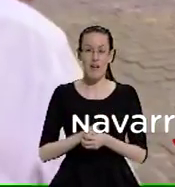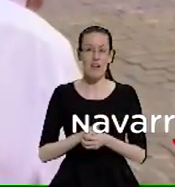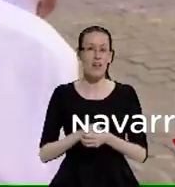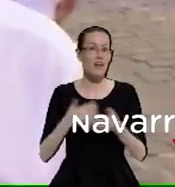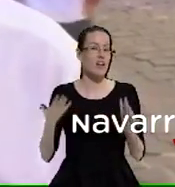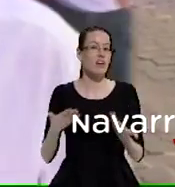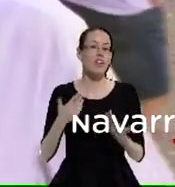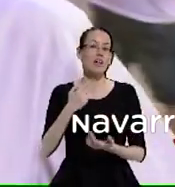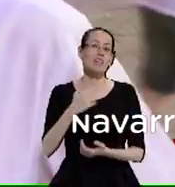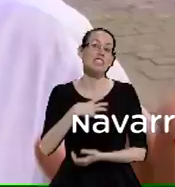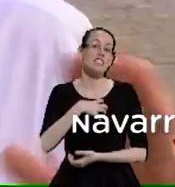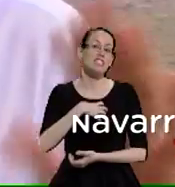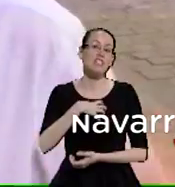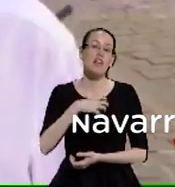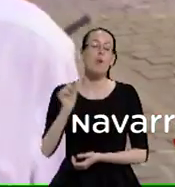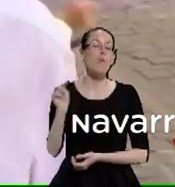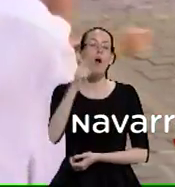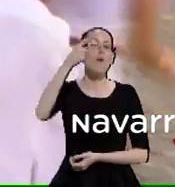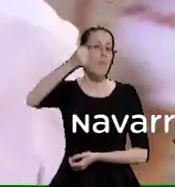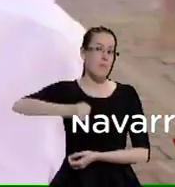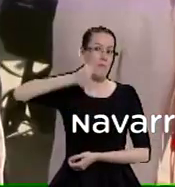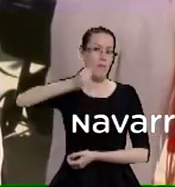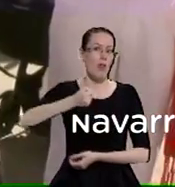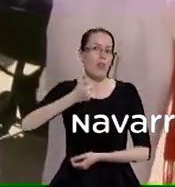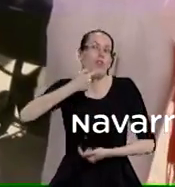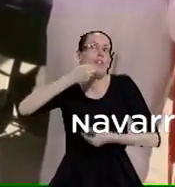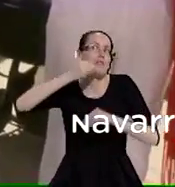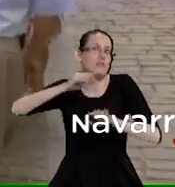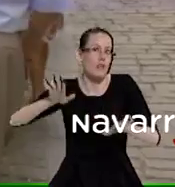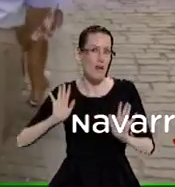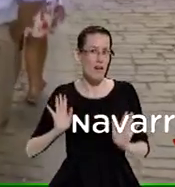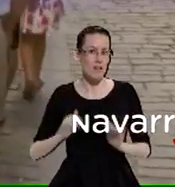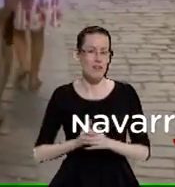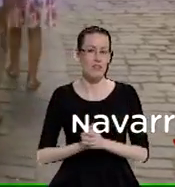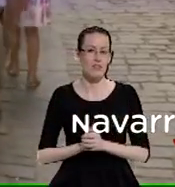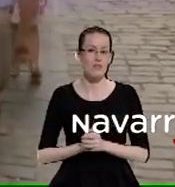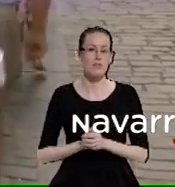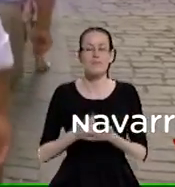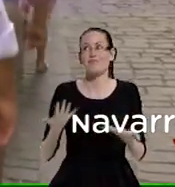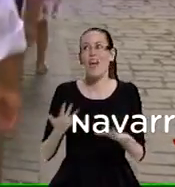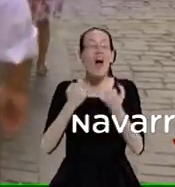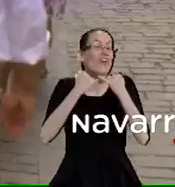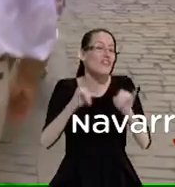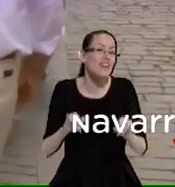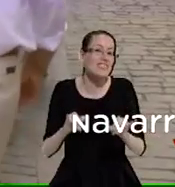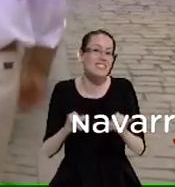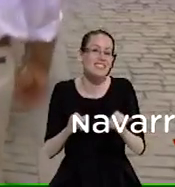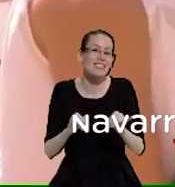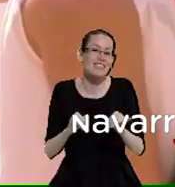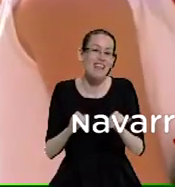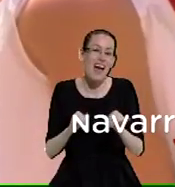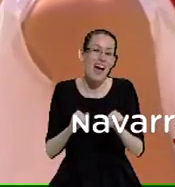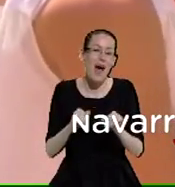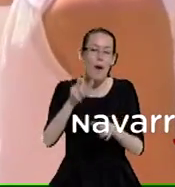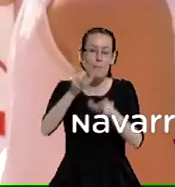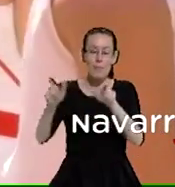que pasó por aquí, debe ser según la historia. Es lo más grande que hay. Son las fiestas y te encuentras con mucha gente que no ves